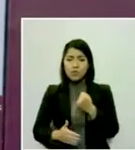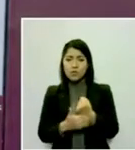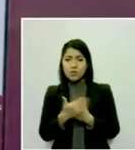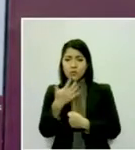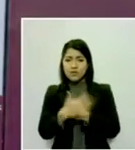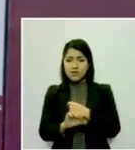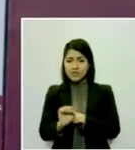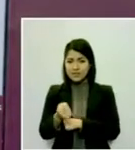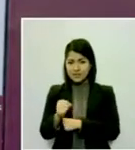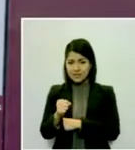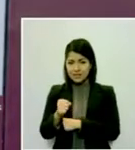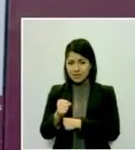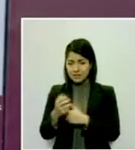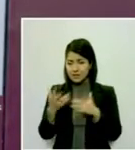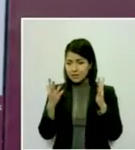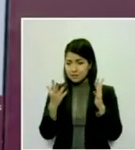patrias,